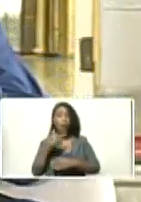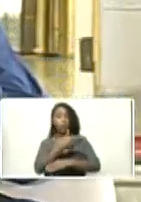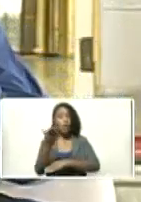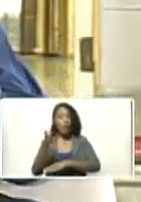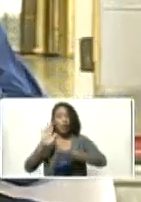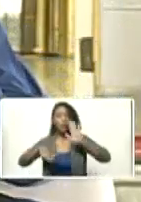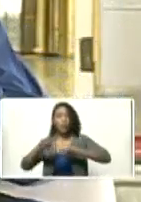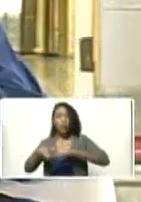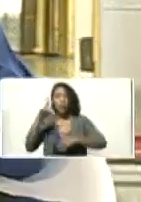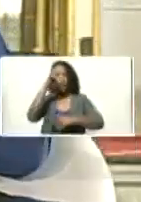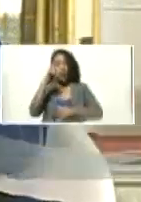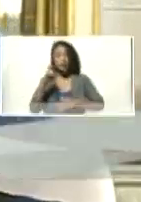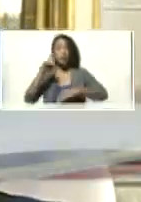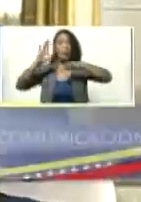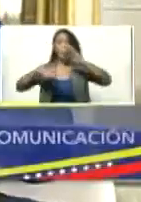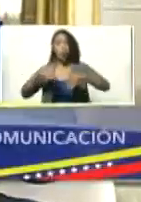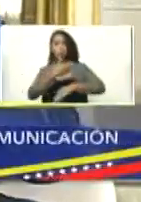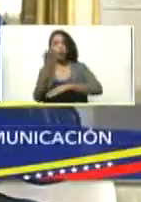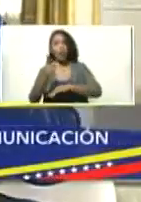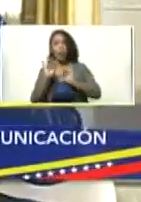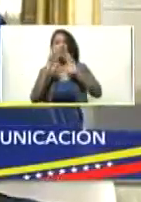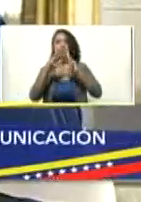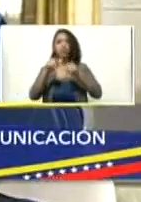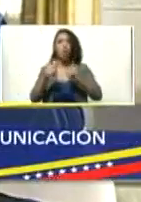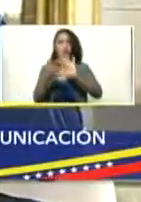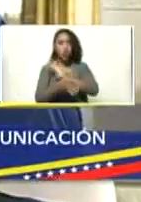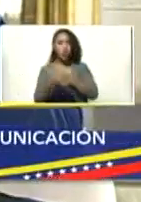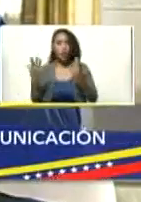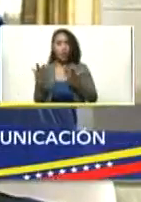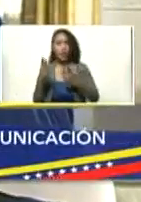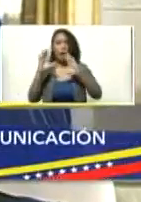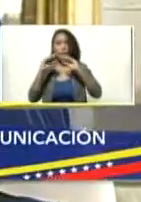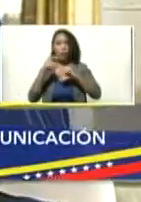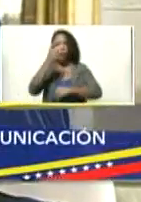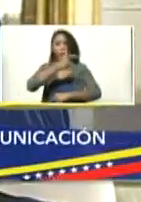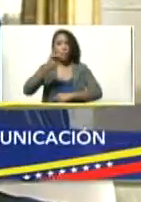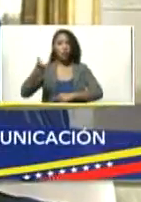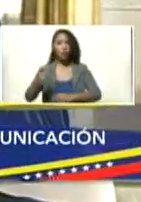cantando, cantando y contando, hablándole a la gente